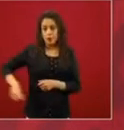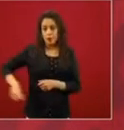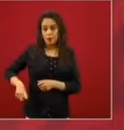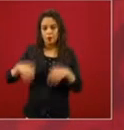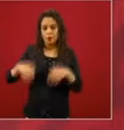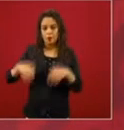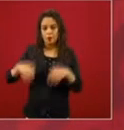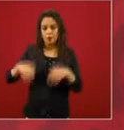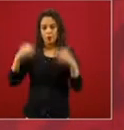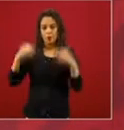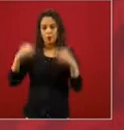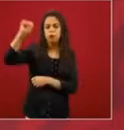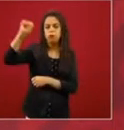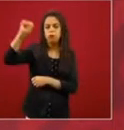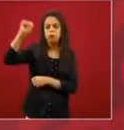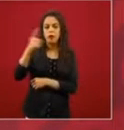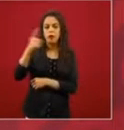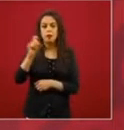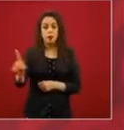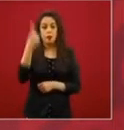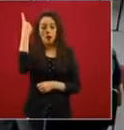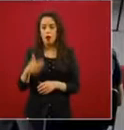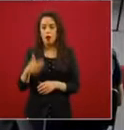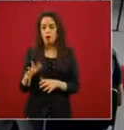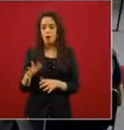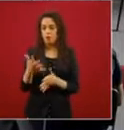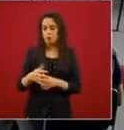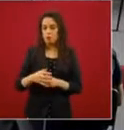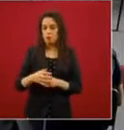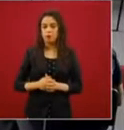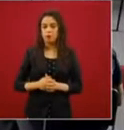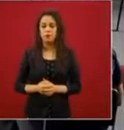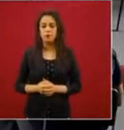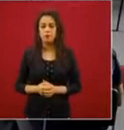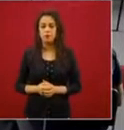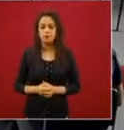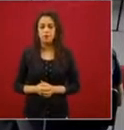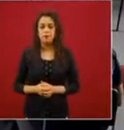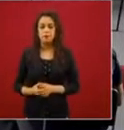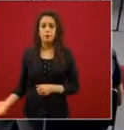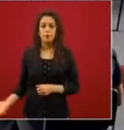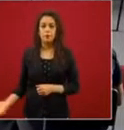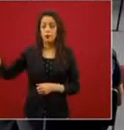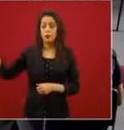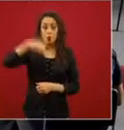hasta $100 promedio y se recibieron ingresos como nunca